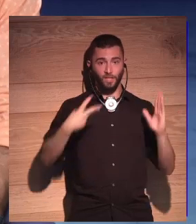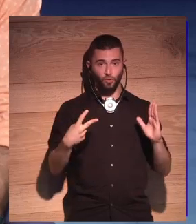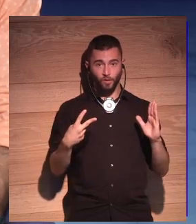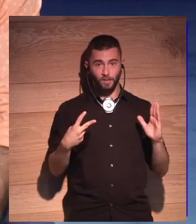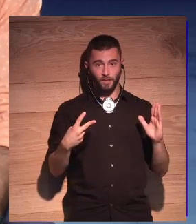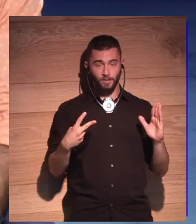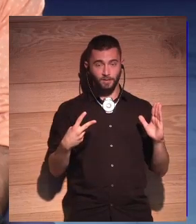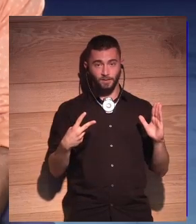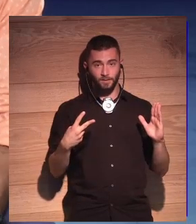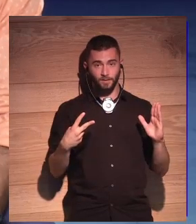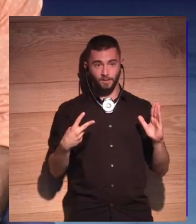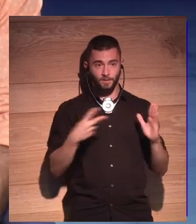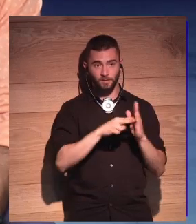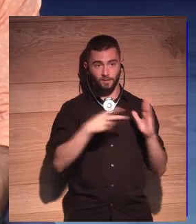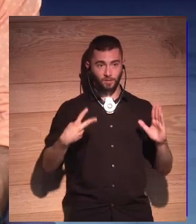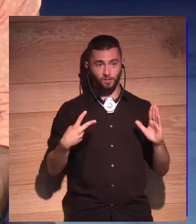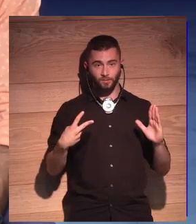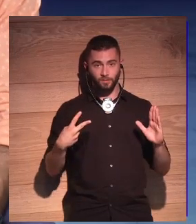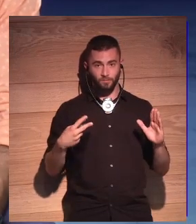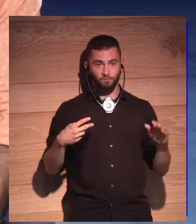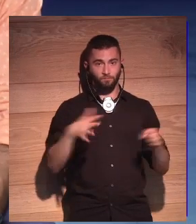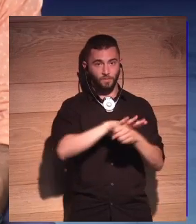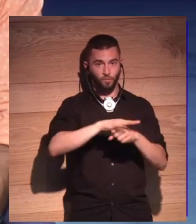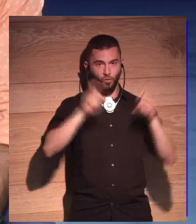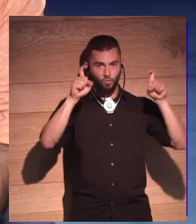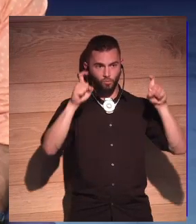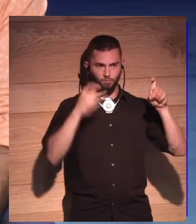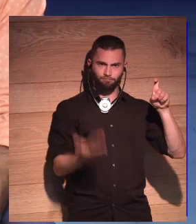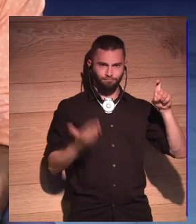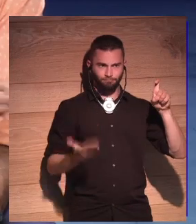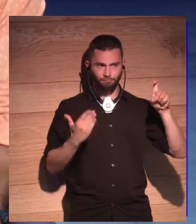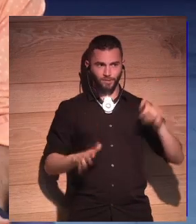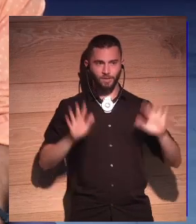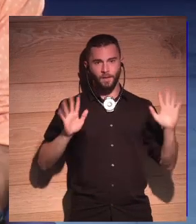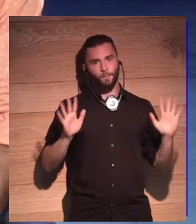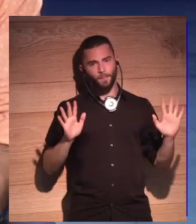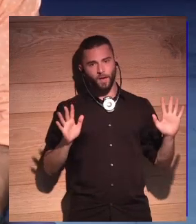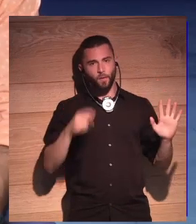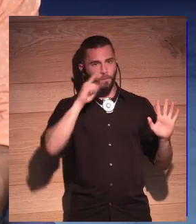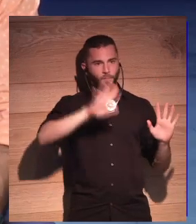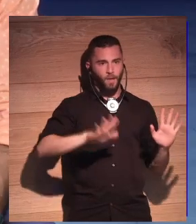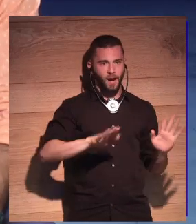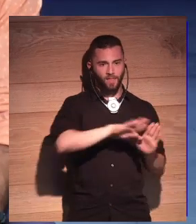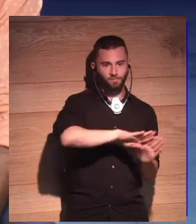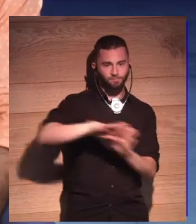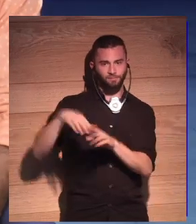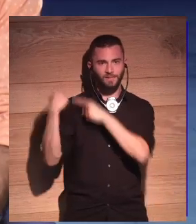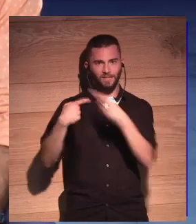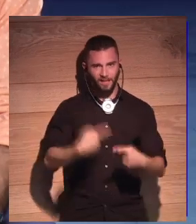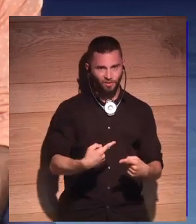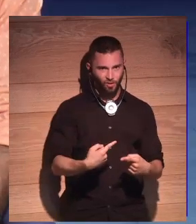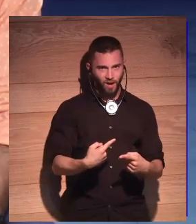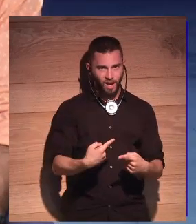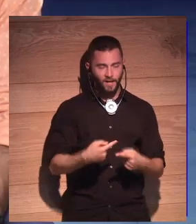teniendo una gran cabida en el entorno educativo, pero es cierto también que se está dejando un poco de lado la rama más tradicional. Entonces, bueno,